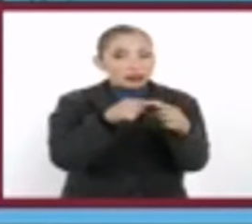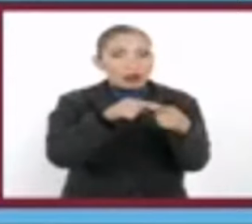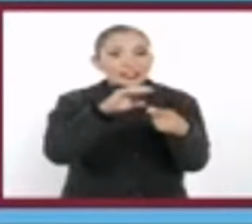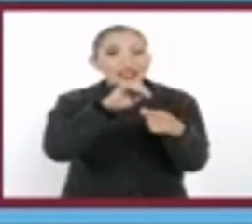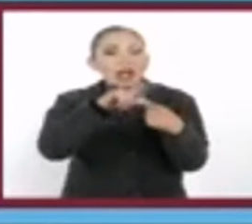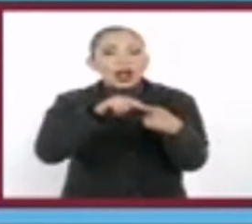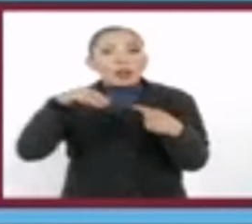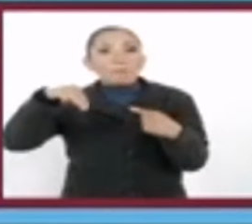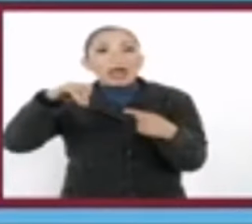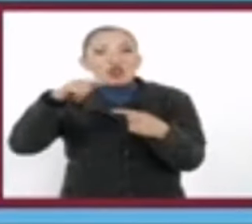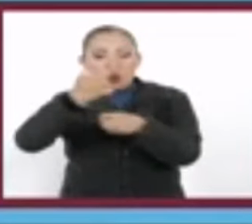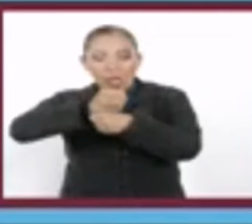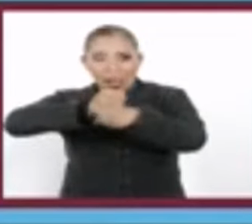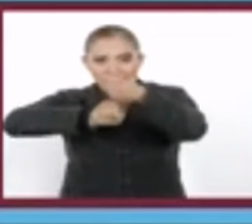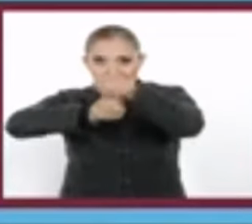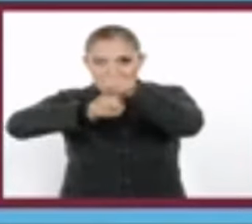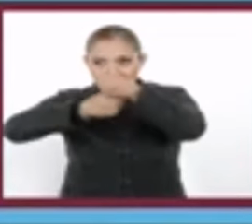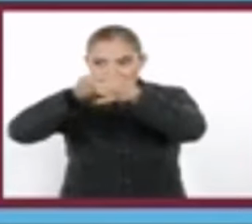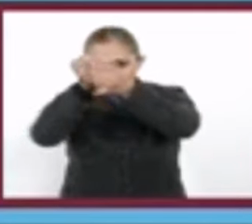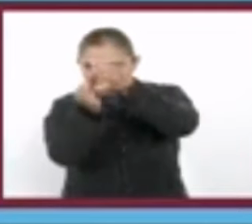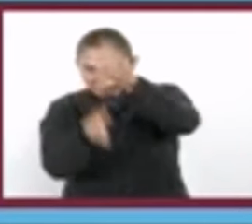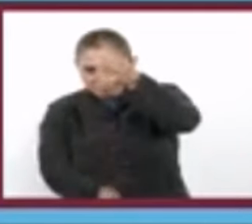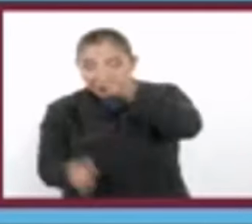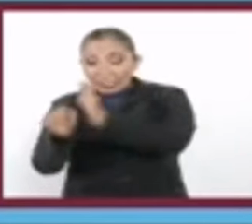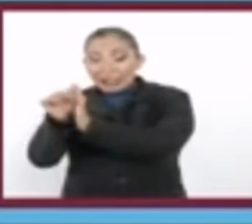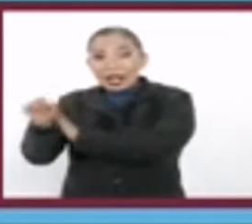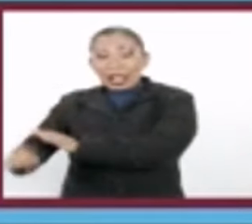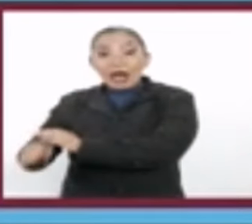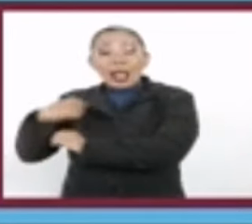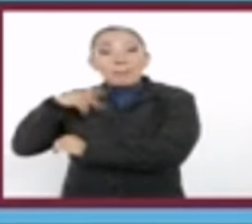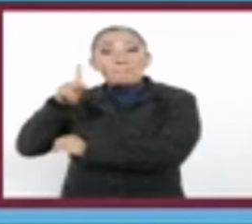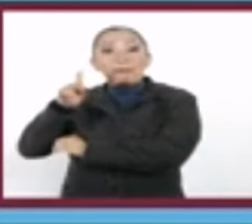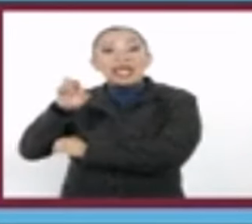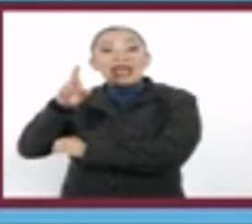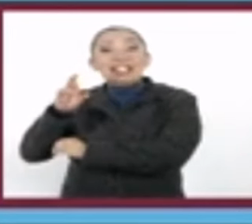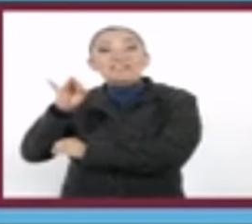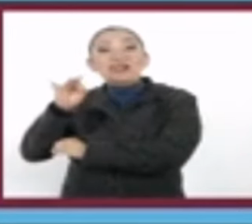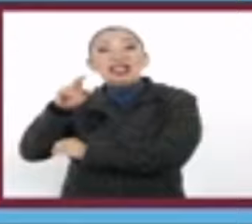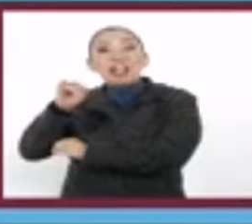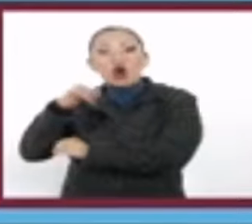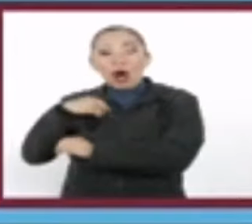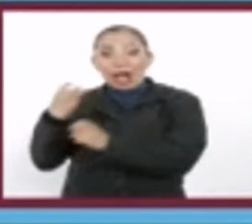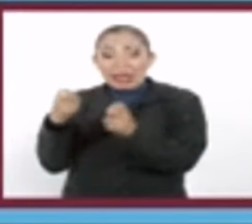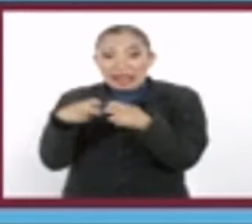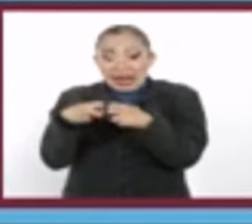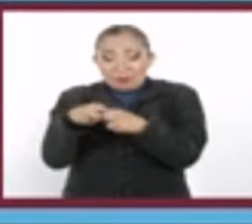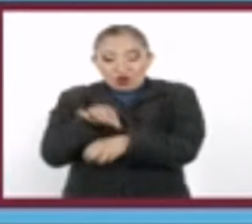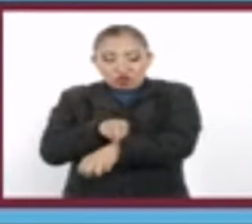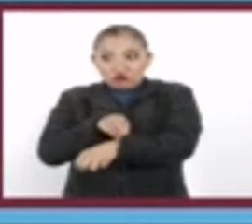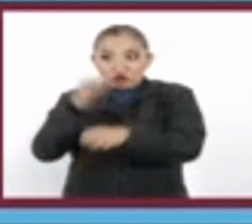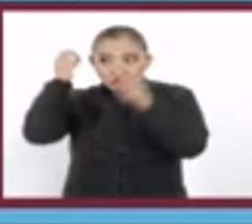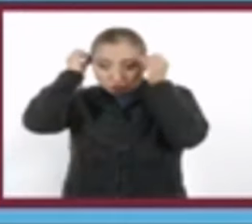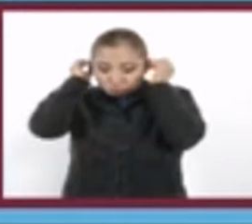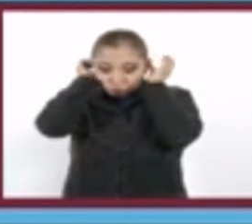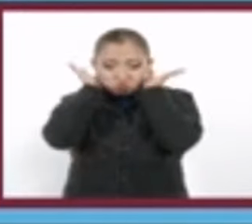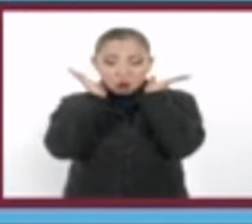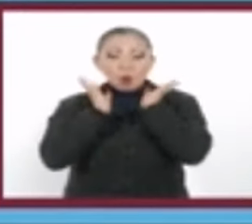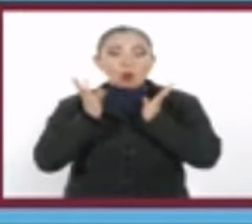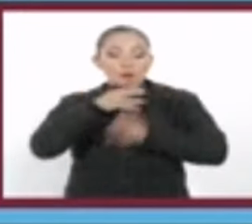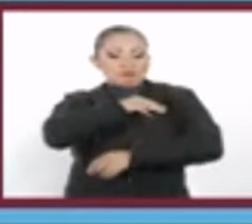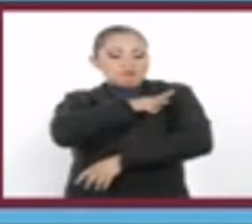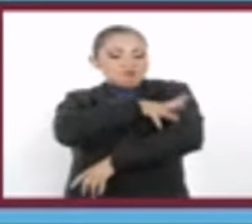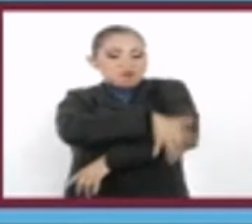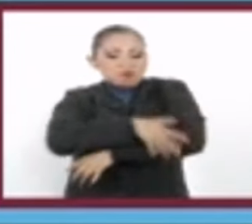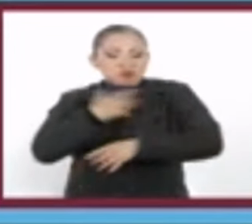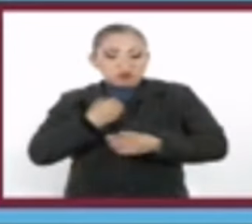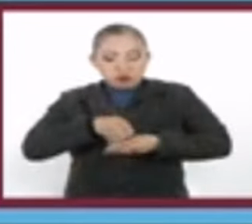el encéfalo y la médula espinal, mientras que el sistema nervioso periférico integra los nervios craneales y los de la columna